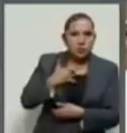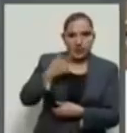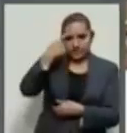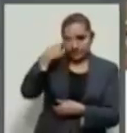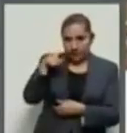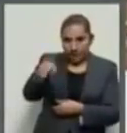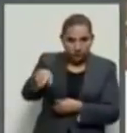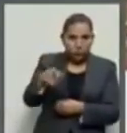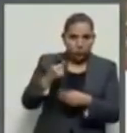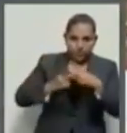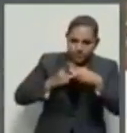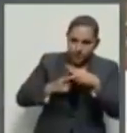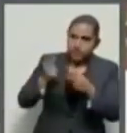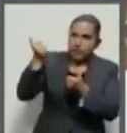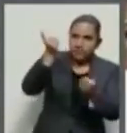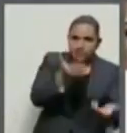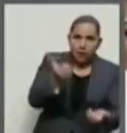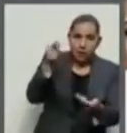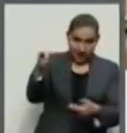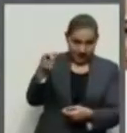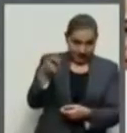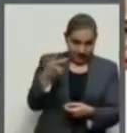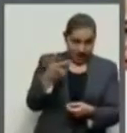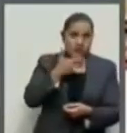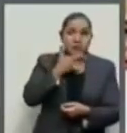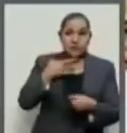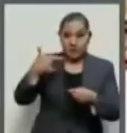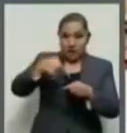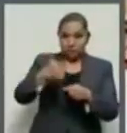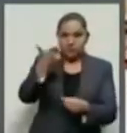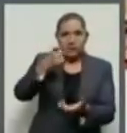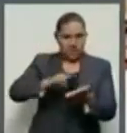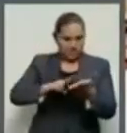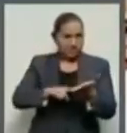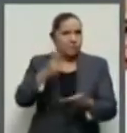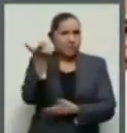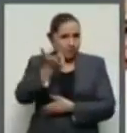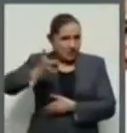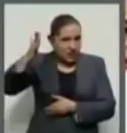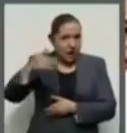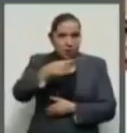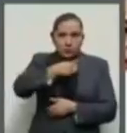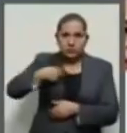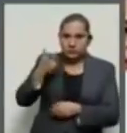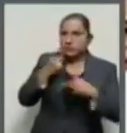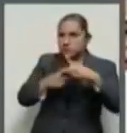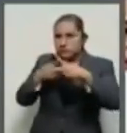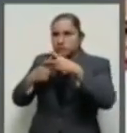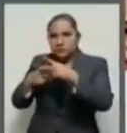esa gasolina cara, se reducen los márgenes para hacer un